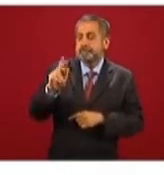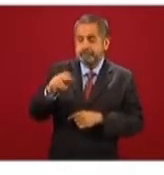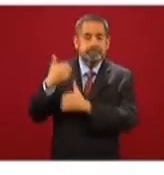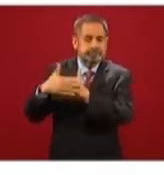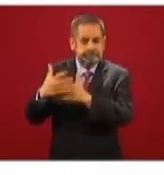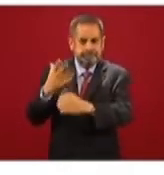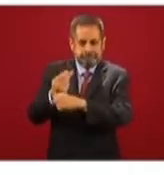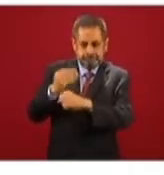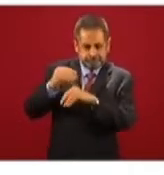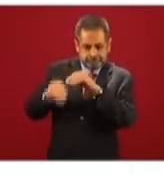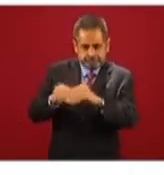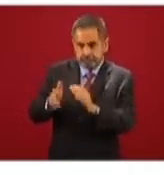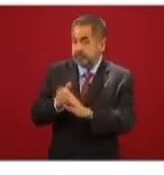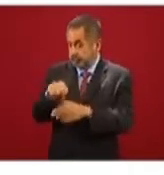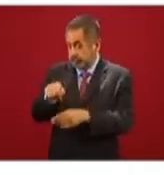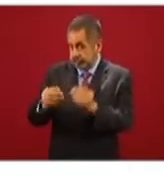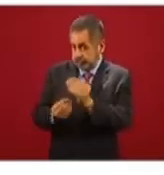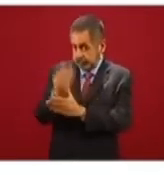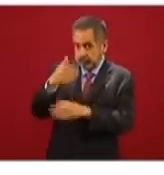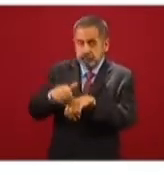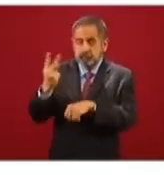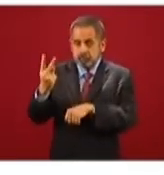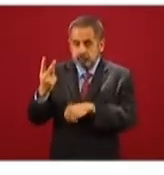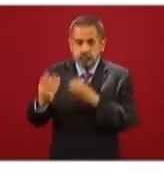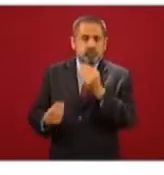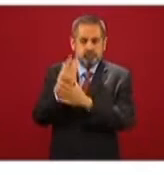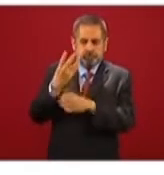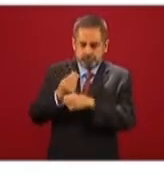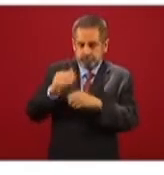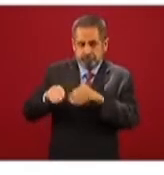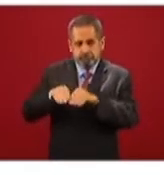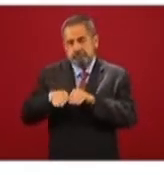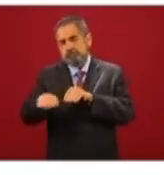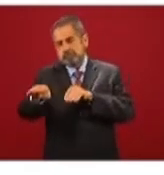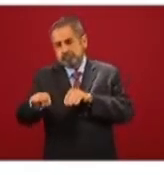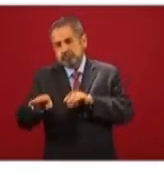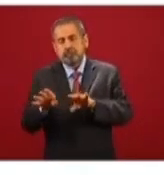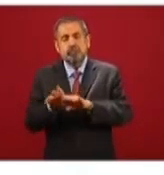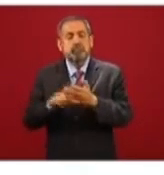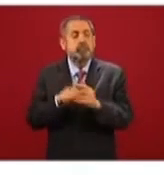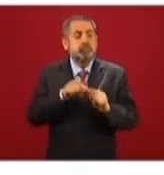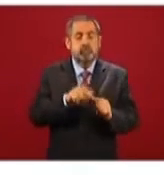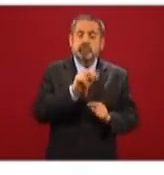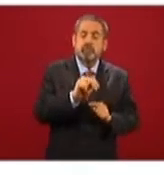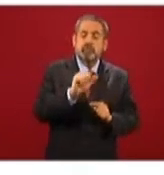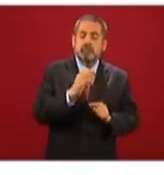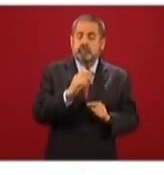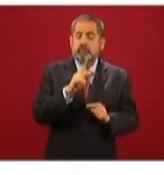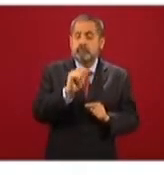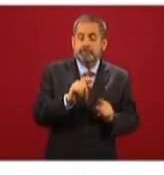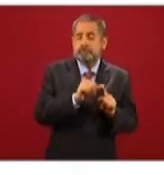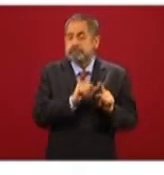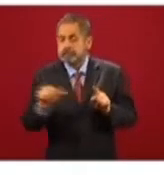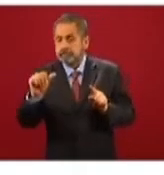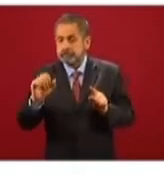construcción. Esta es una obra nueva, la número 2, la conexión oriente, y la Naucalpan-Ecatepec es toda esta que ustedes